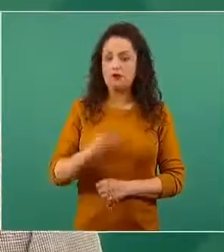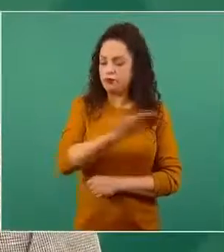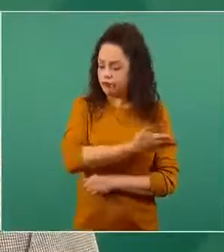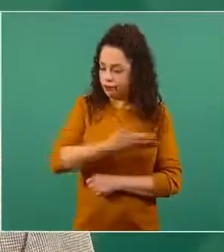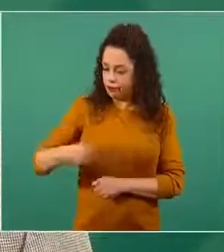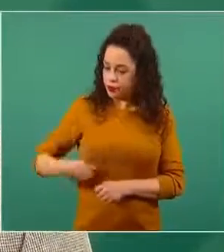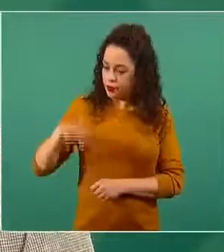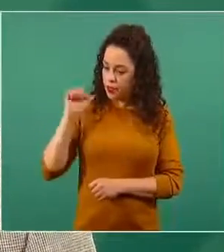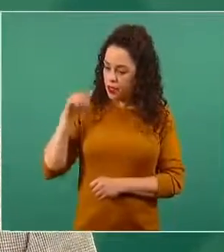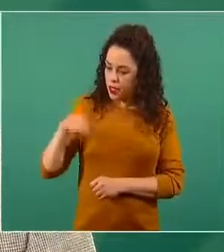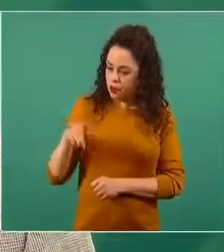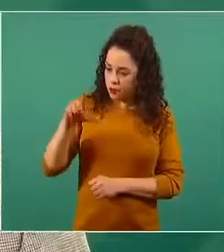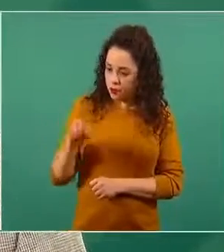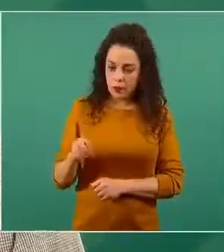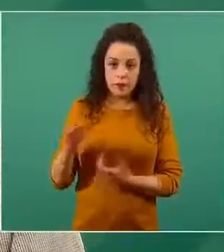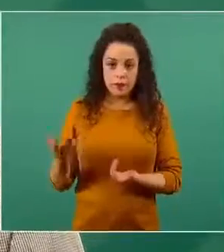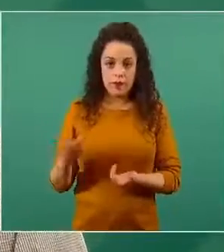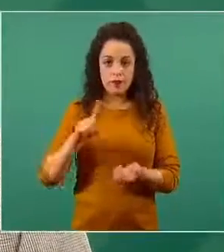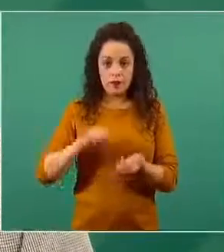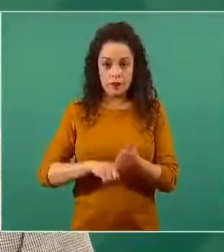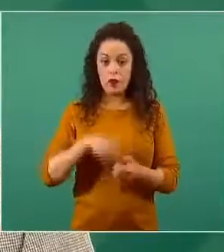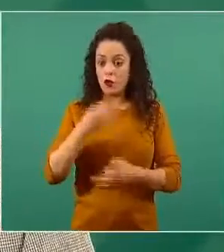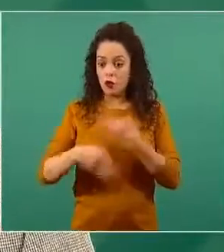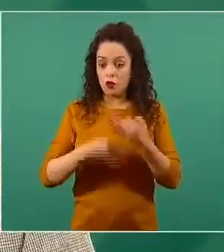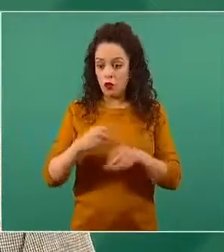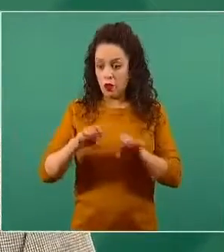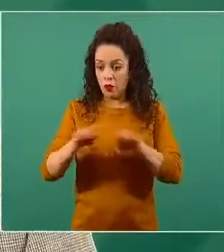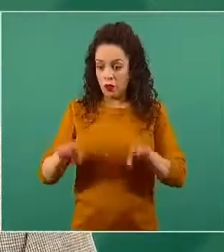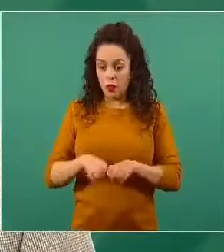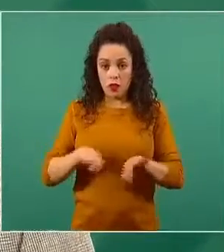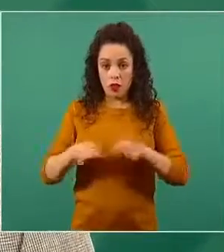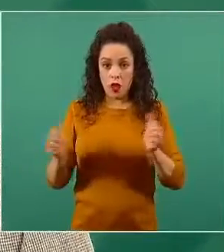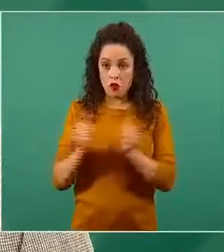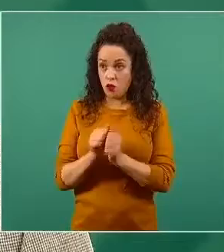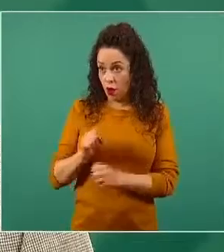López Obrador y por consiguiente todos quienes colaboramos con él,